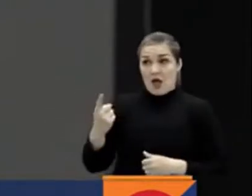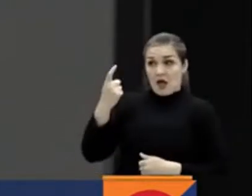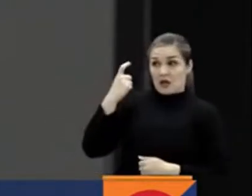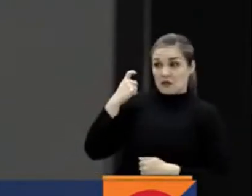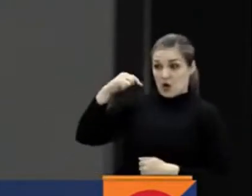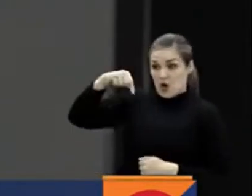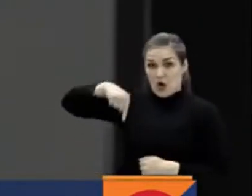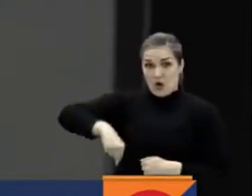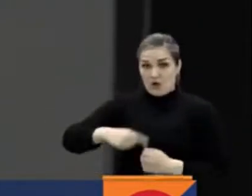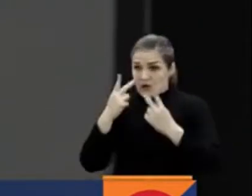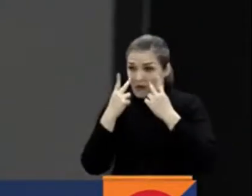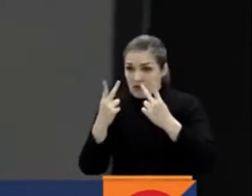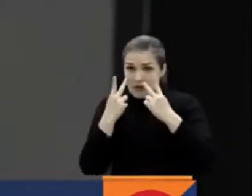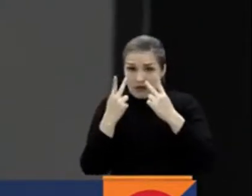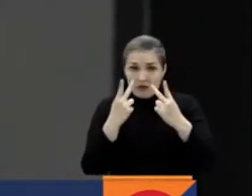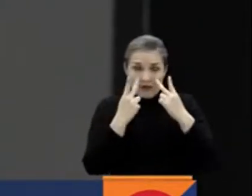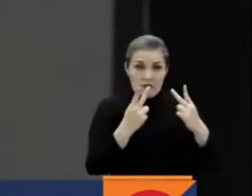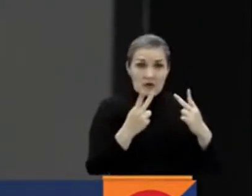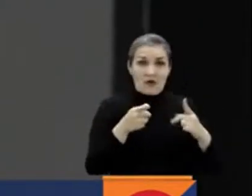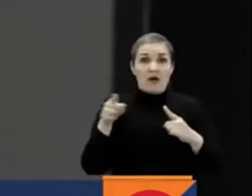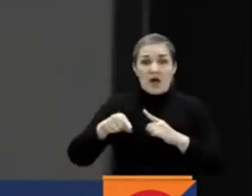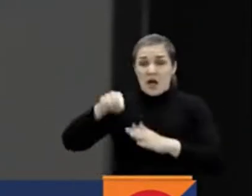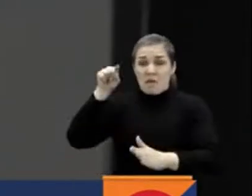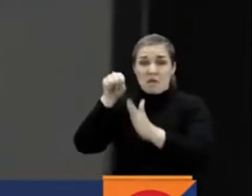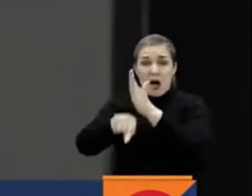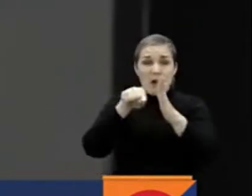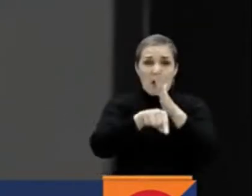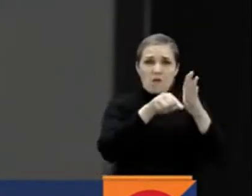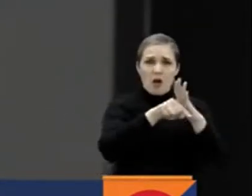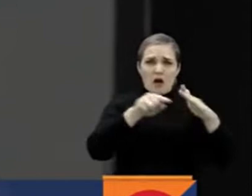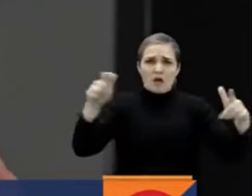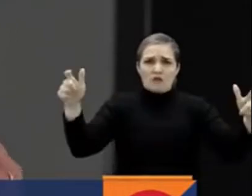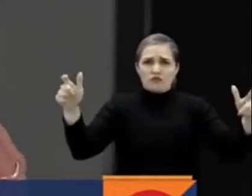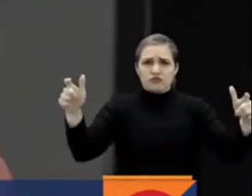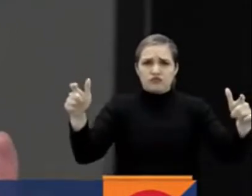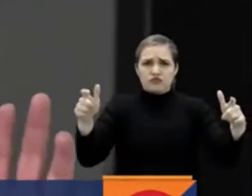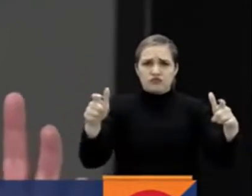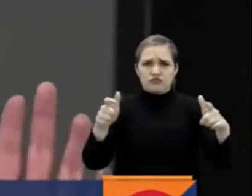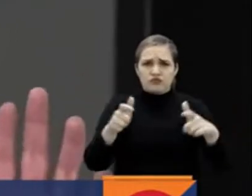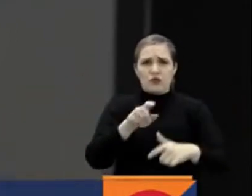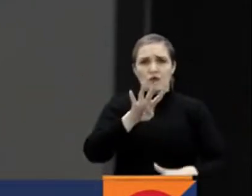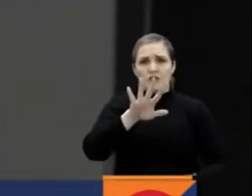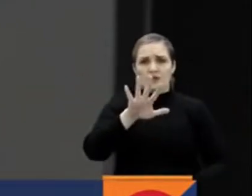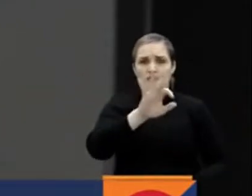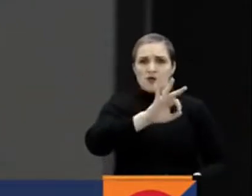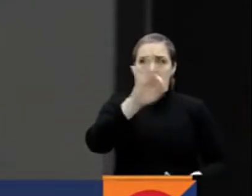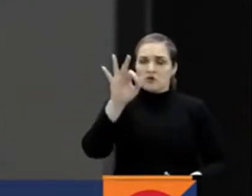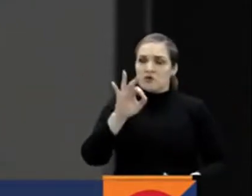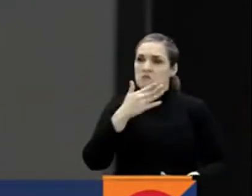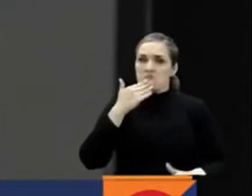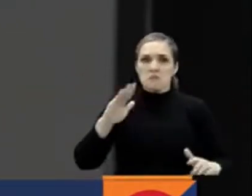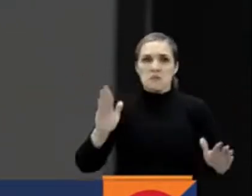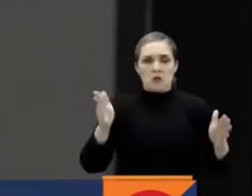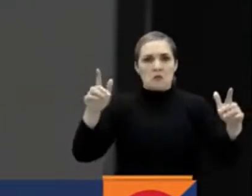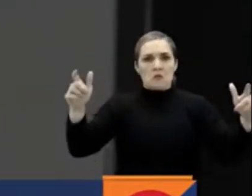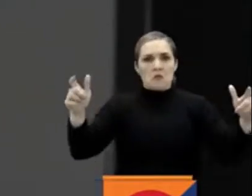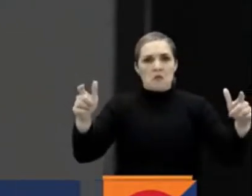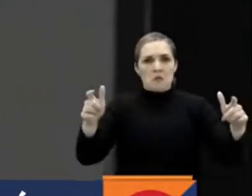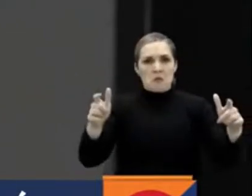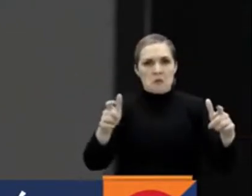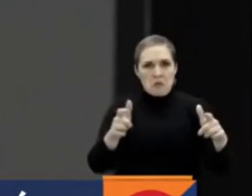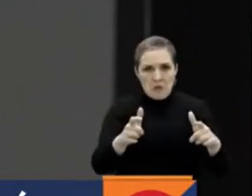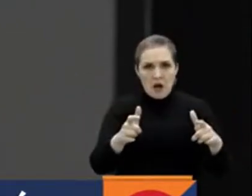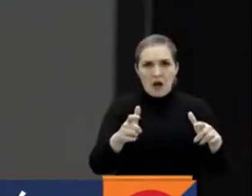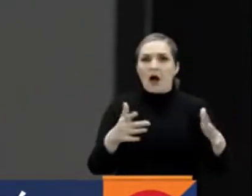hoy de baja de homicidio sensible, casi que en un 45% aproximadamente de baja de